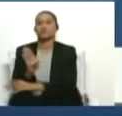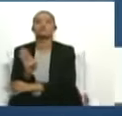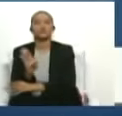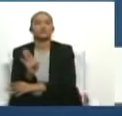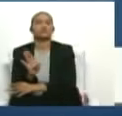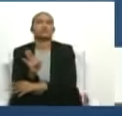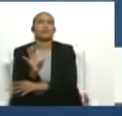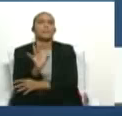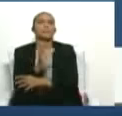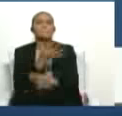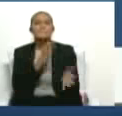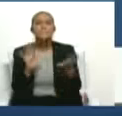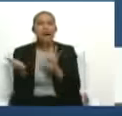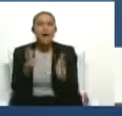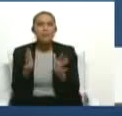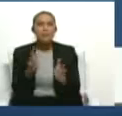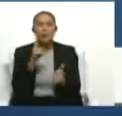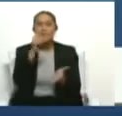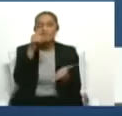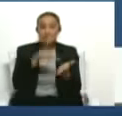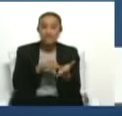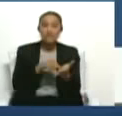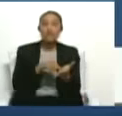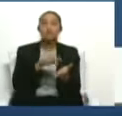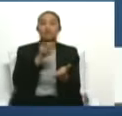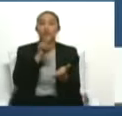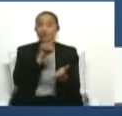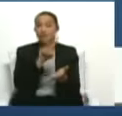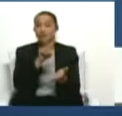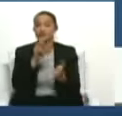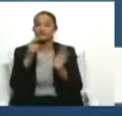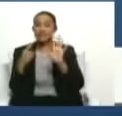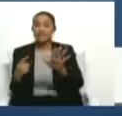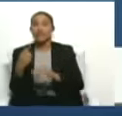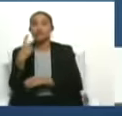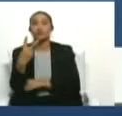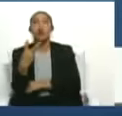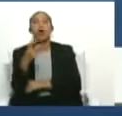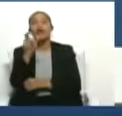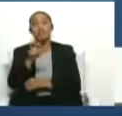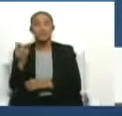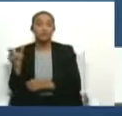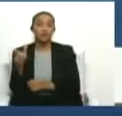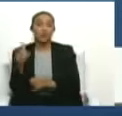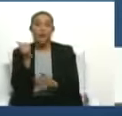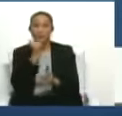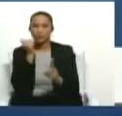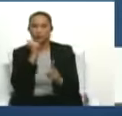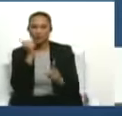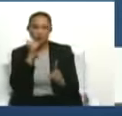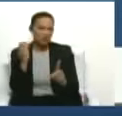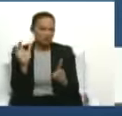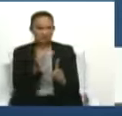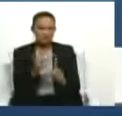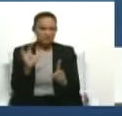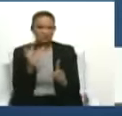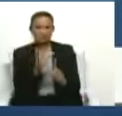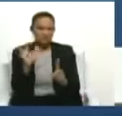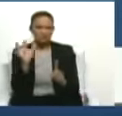fecha 2.262 personas vinculadas a lamentables hechos de violaciones a derechos humanos. Han sido